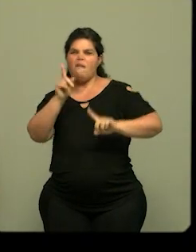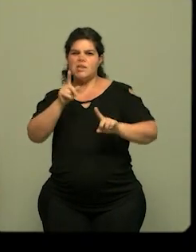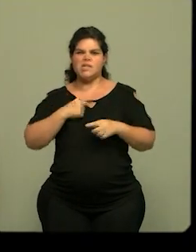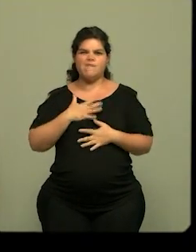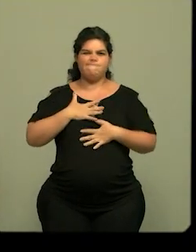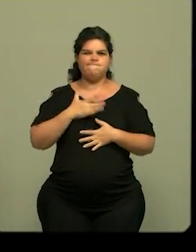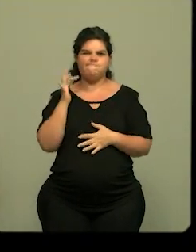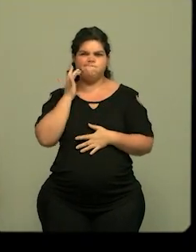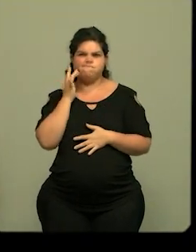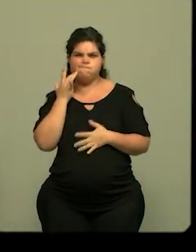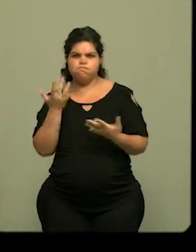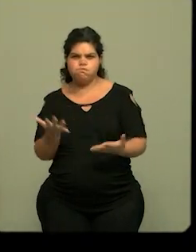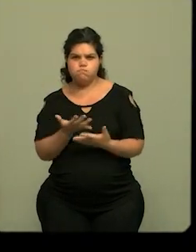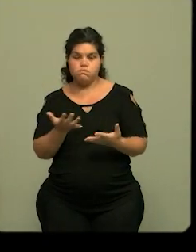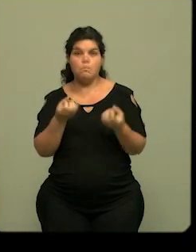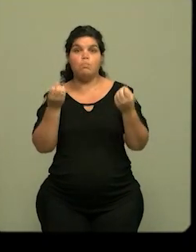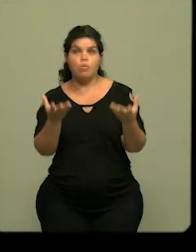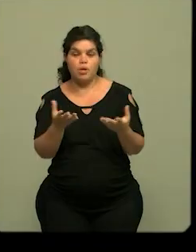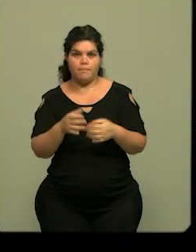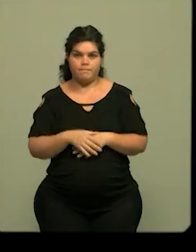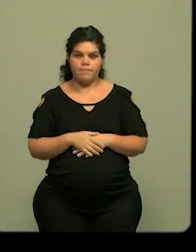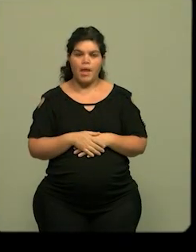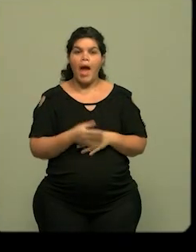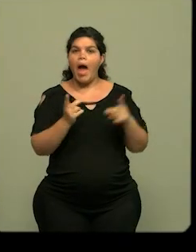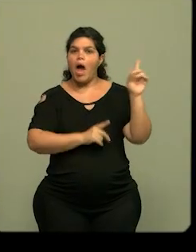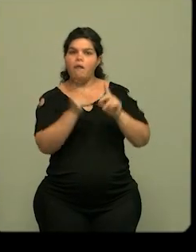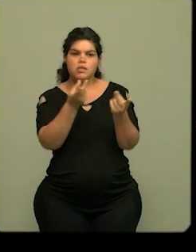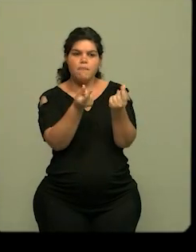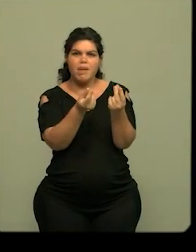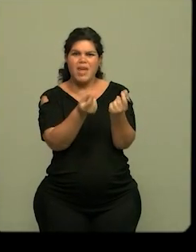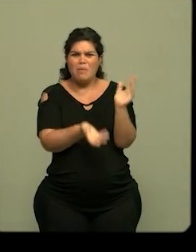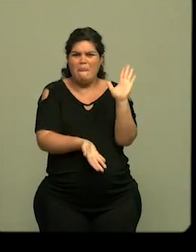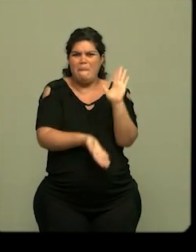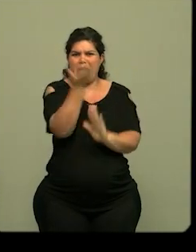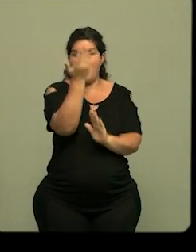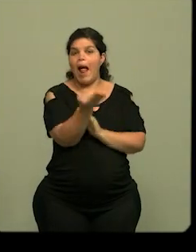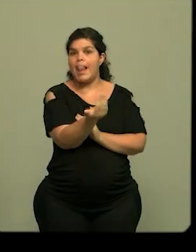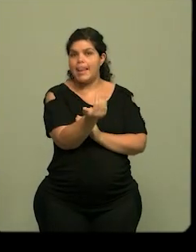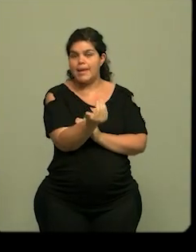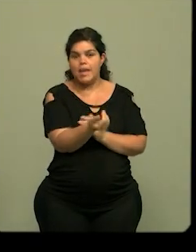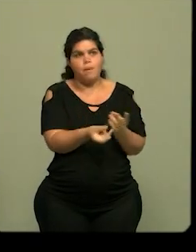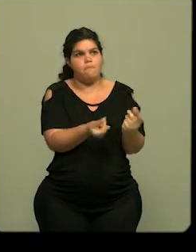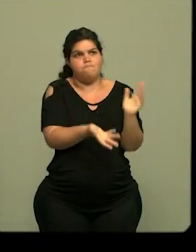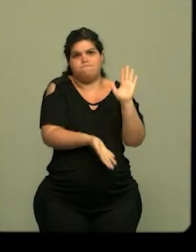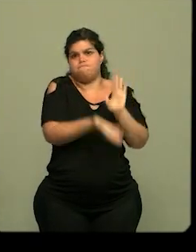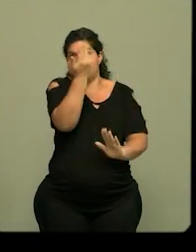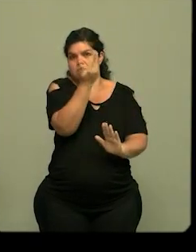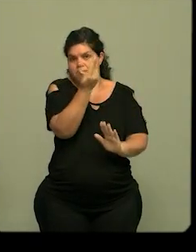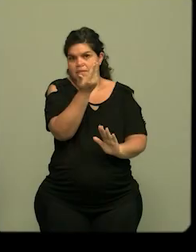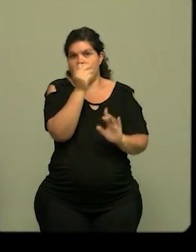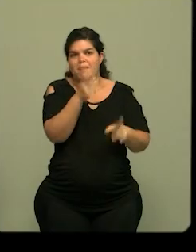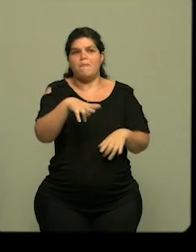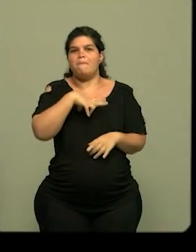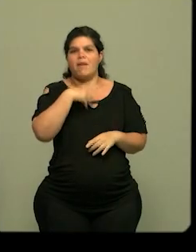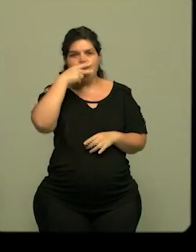el aumento de los precios, claro. como por ejemplo el aumento de los alquileres, Ujú. Y esto surge por los Airbnb, sobre todo. Que se ha